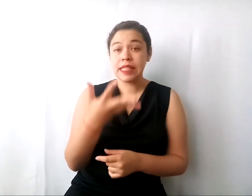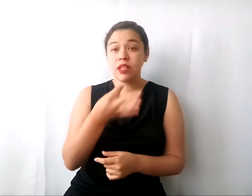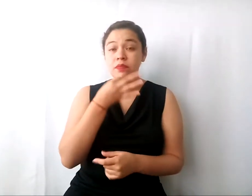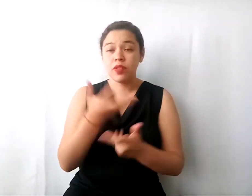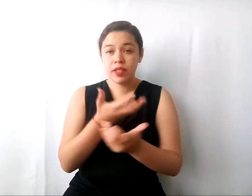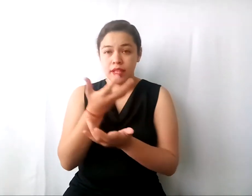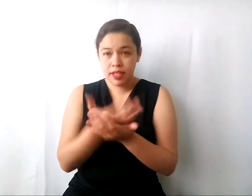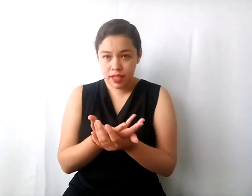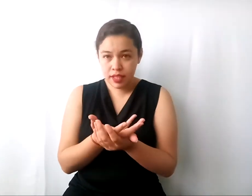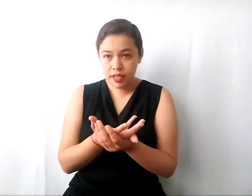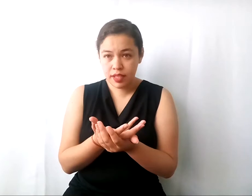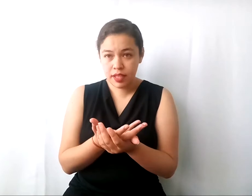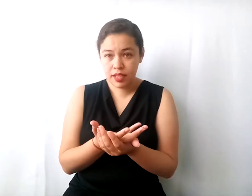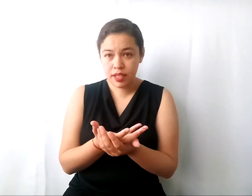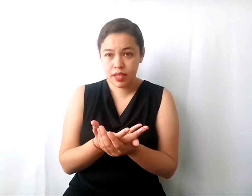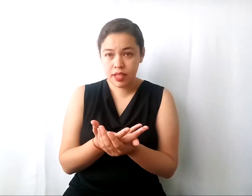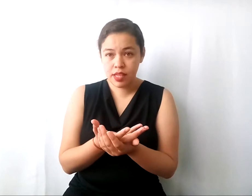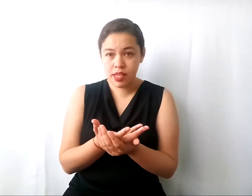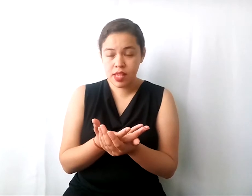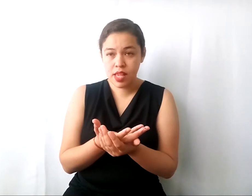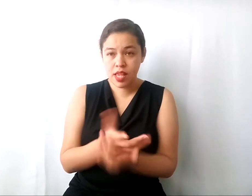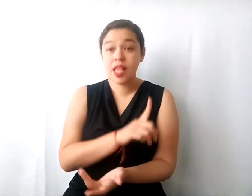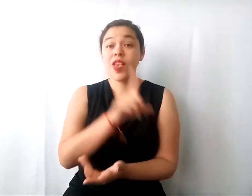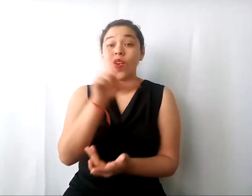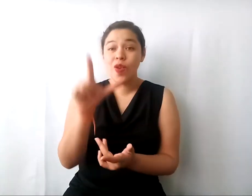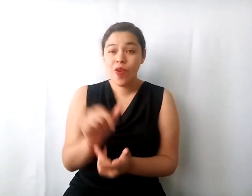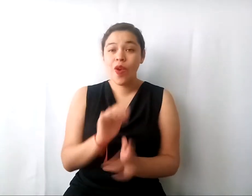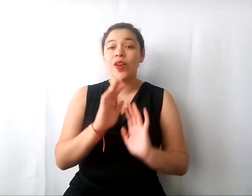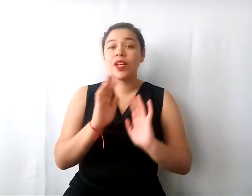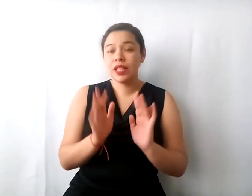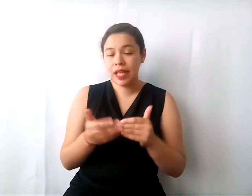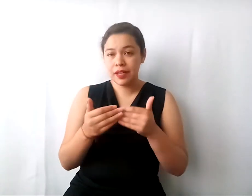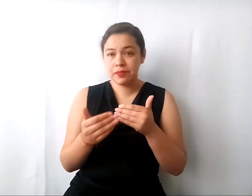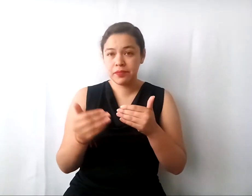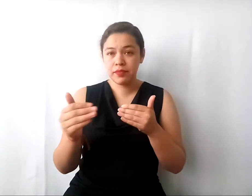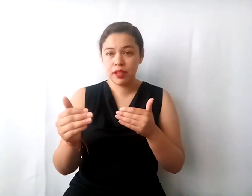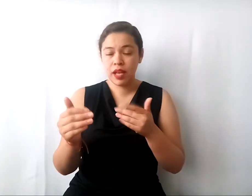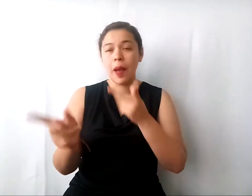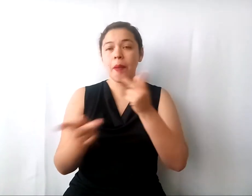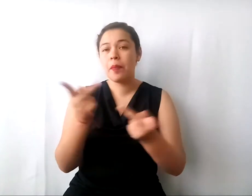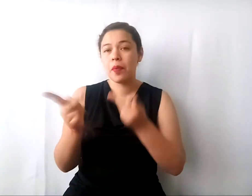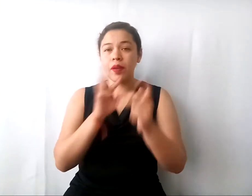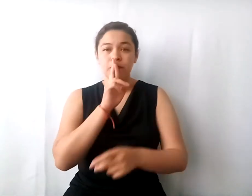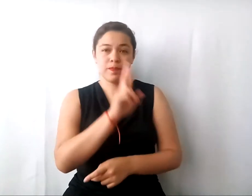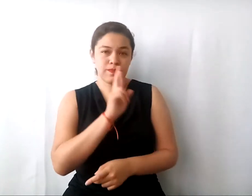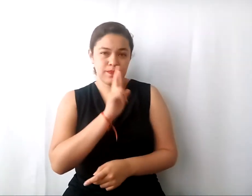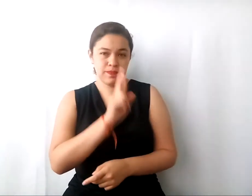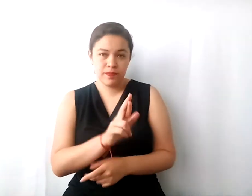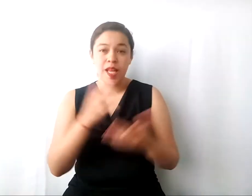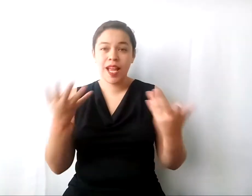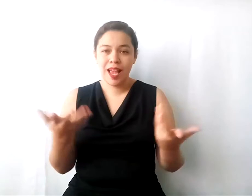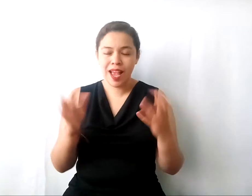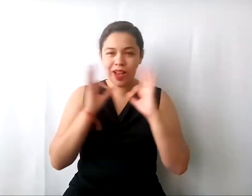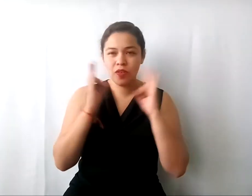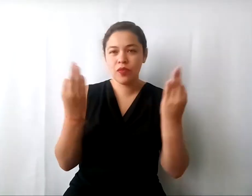receso y para continuar daremos pauta a una sesión de preguntas y respuestas. De esta forma